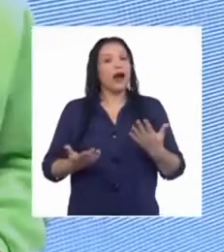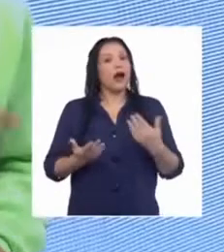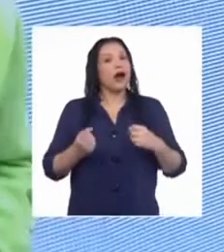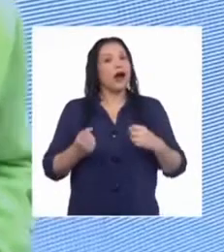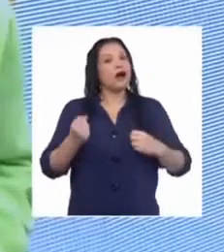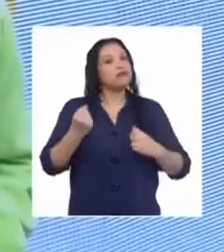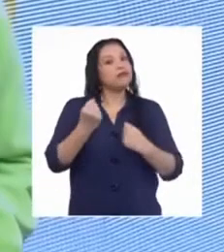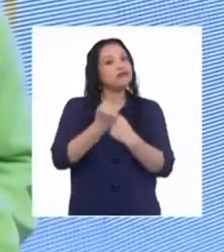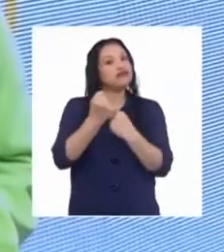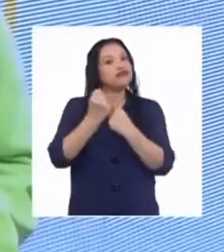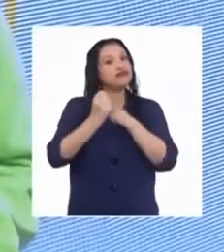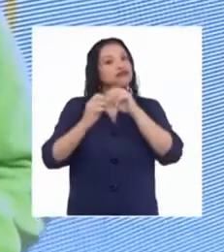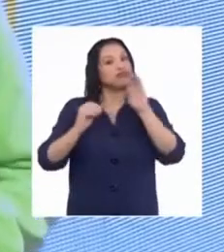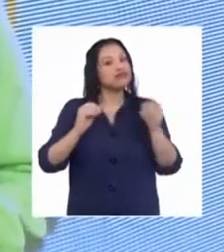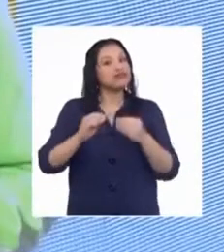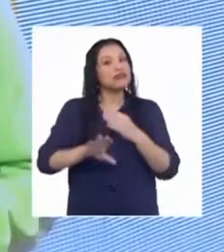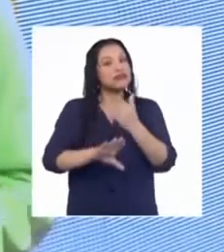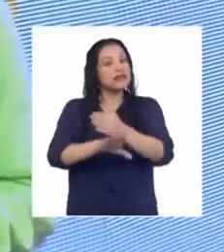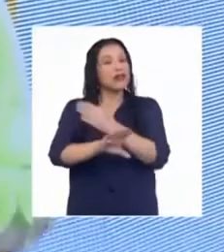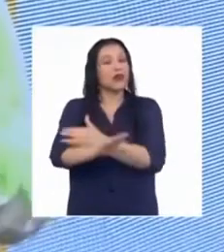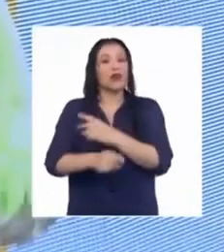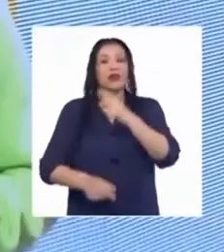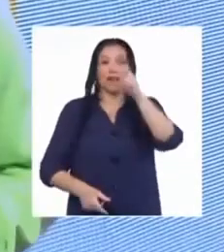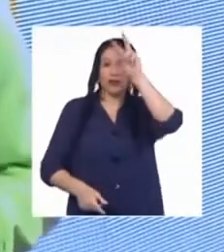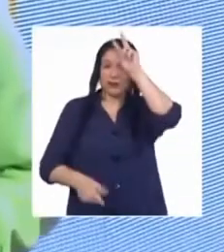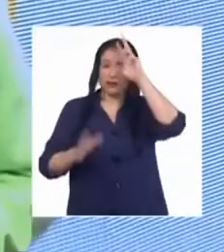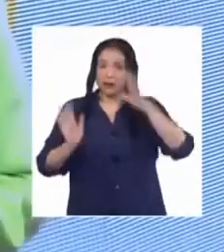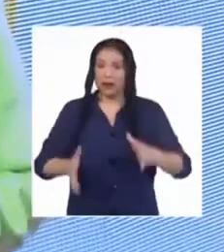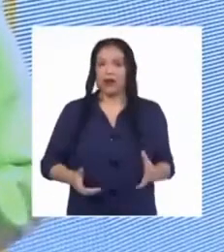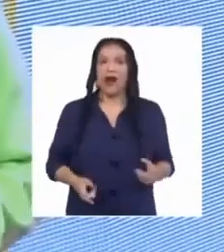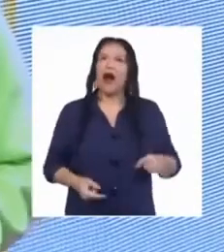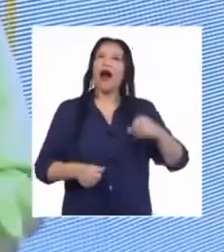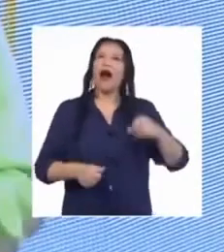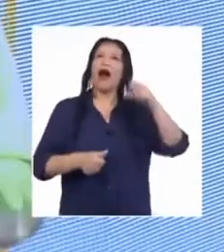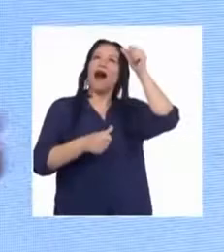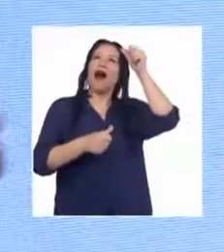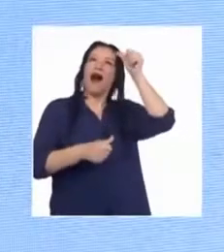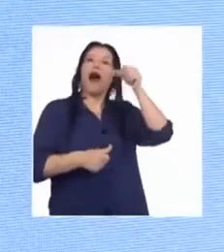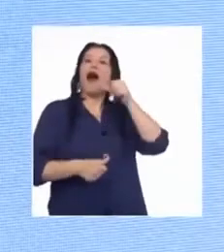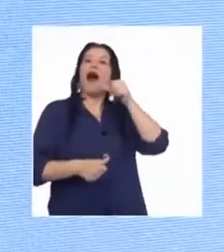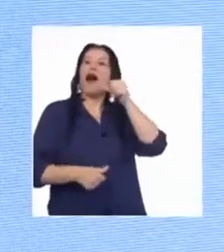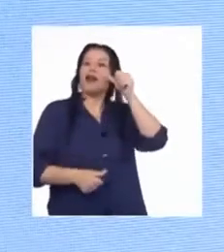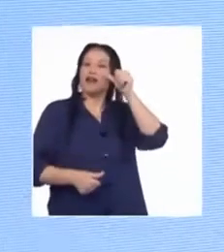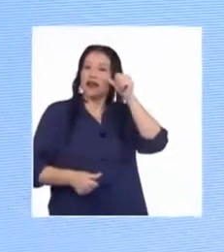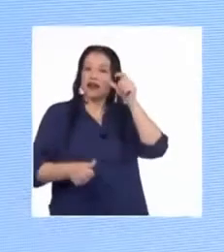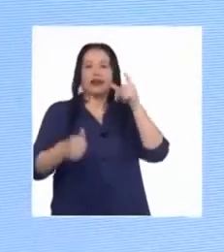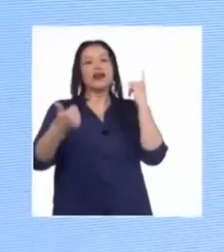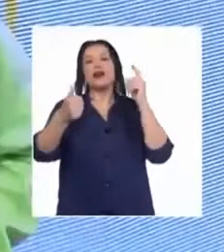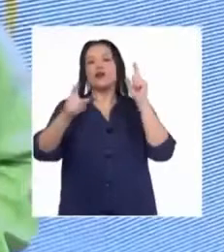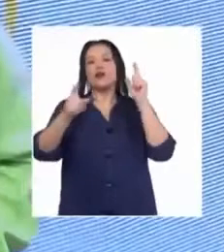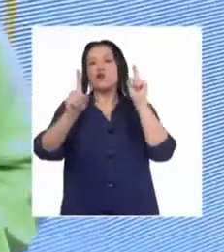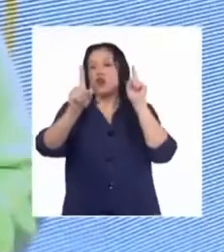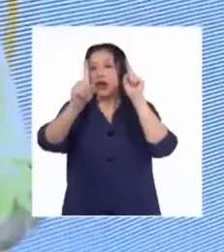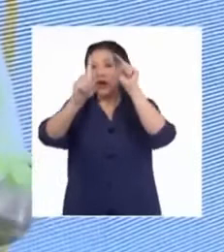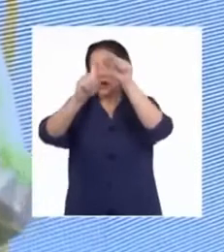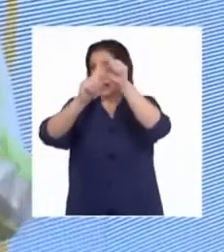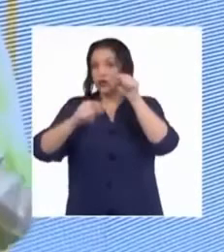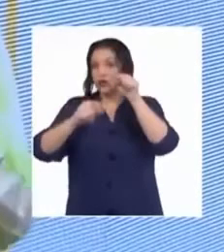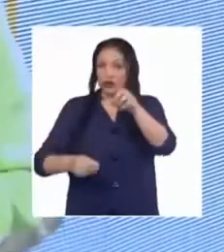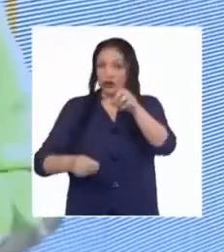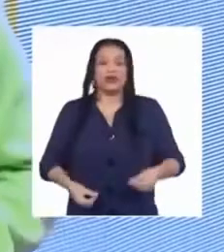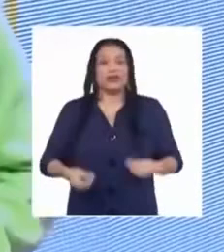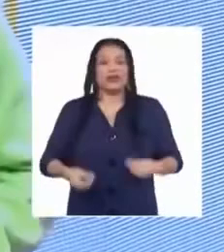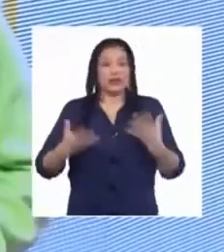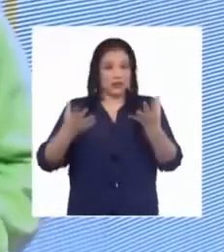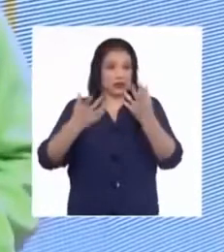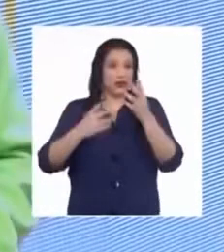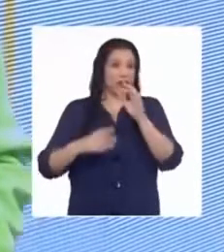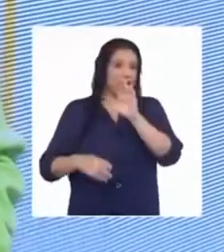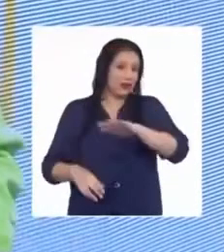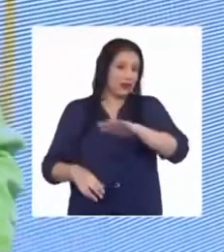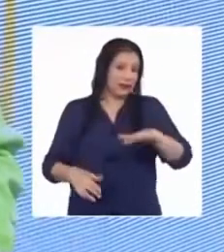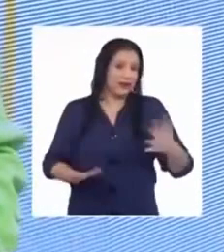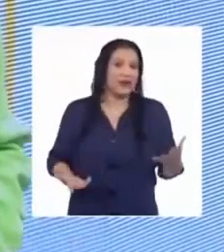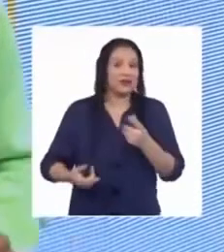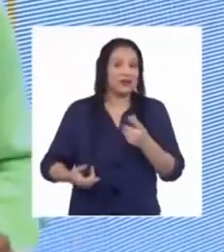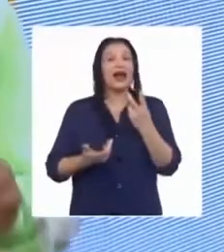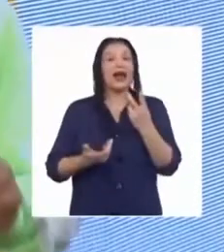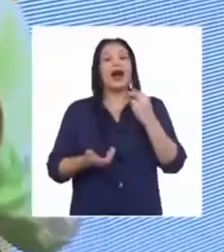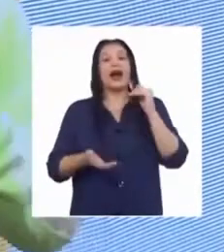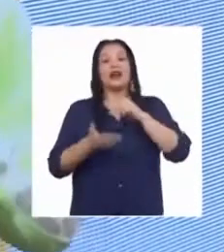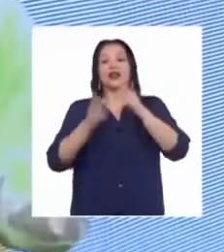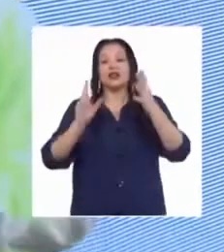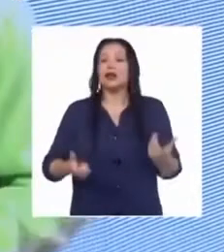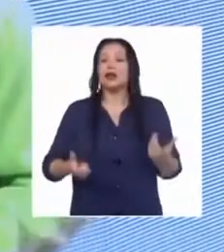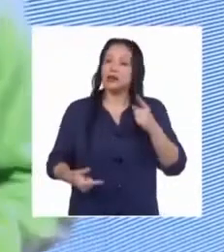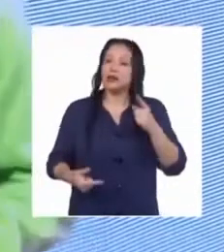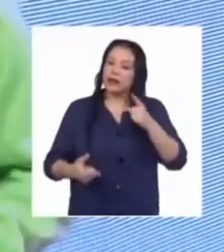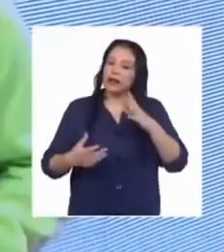Eso me recuerda al reto que le dejó a la promoción el día de ayer, que hagan una lista de actividades que podrían hacer en pro del cumplimiento